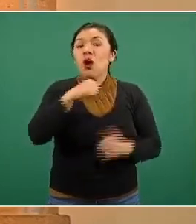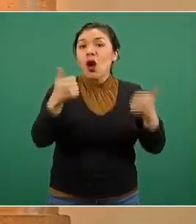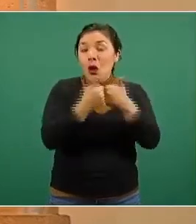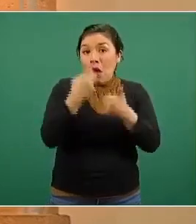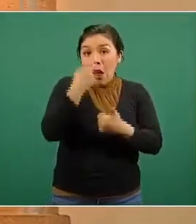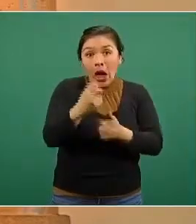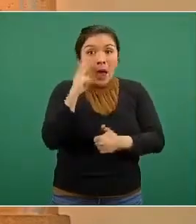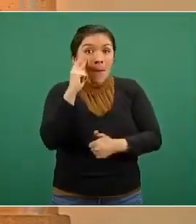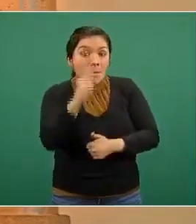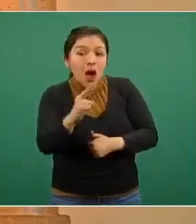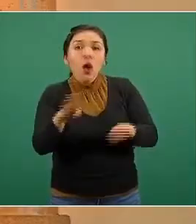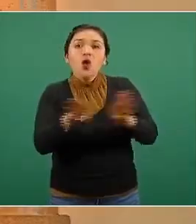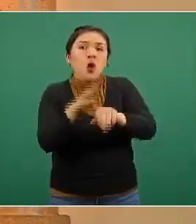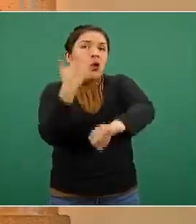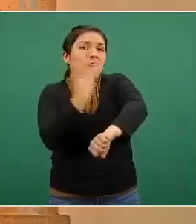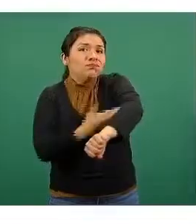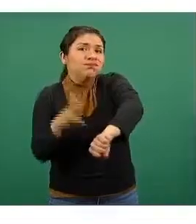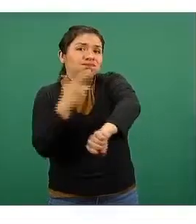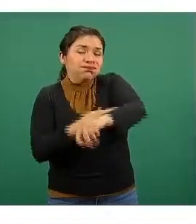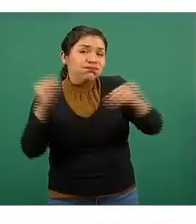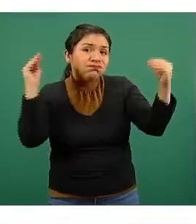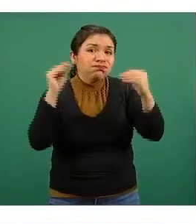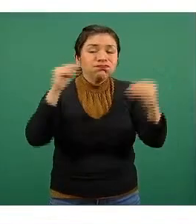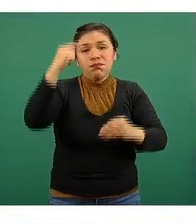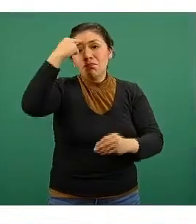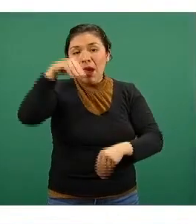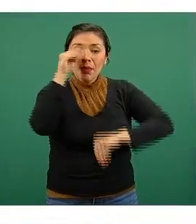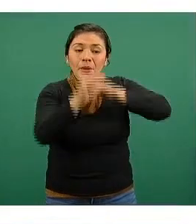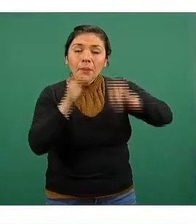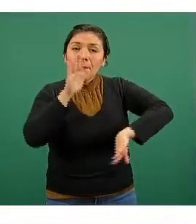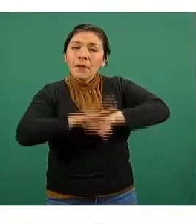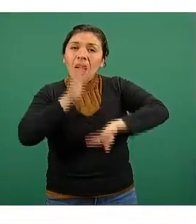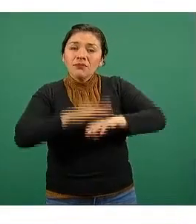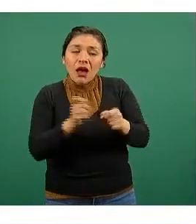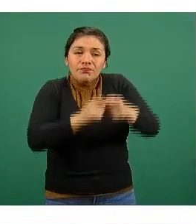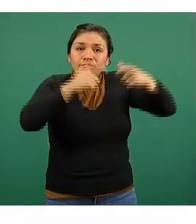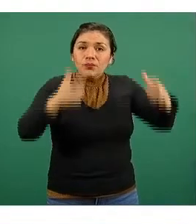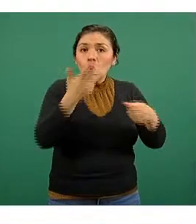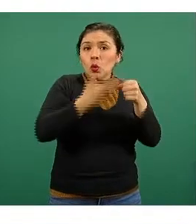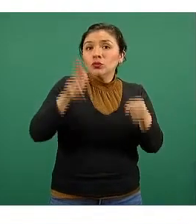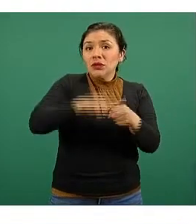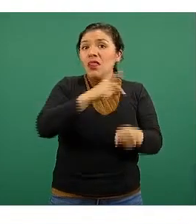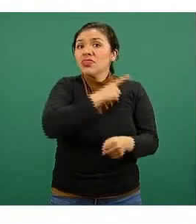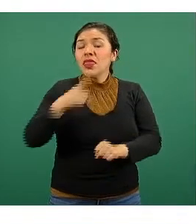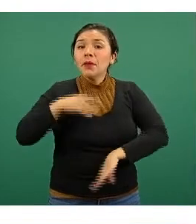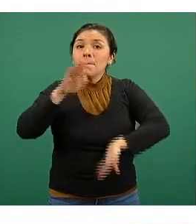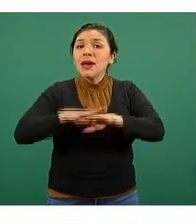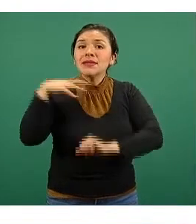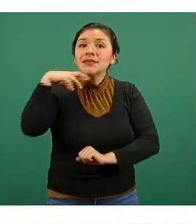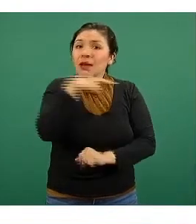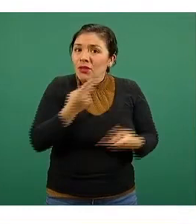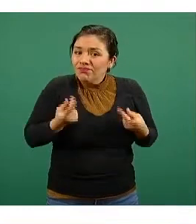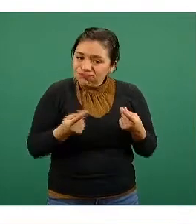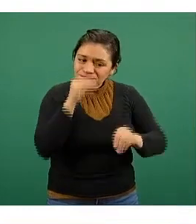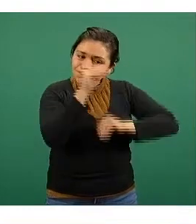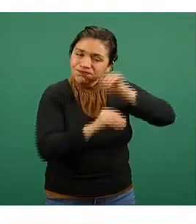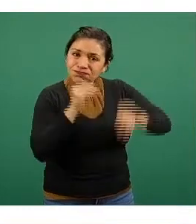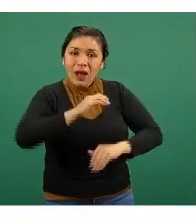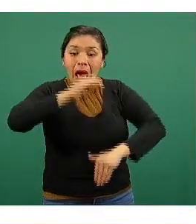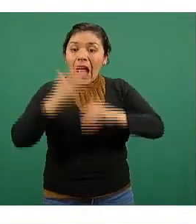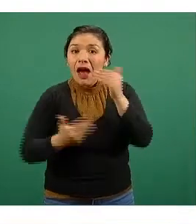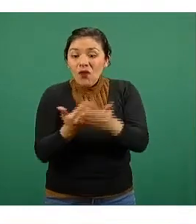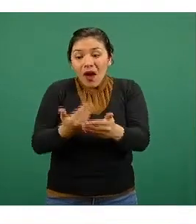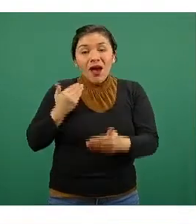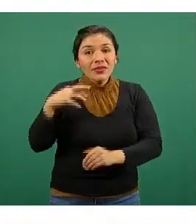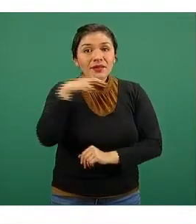cual todos los procesos de reconversión y expansión hospitalaria deben de acelerarse y terminarse lo antes